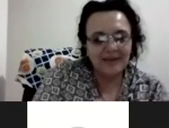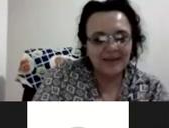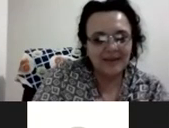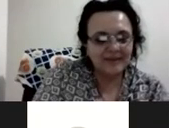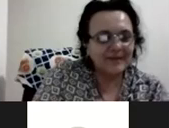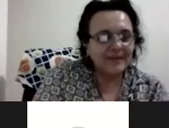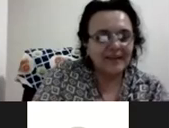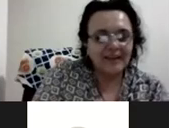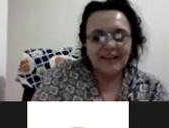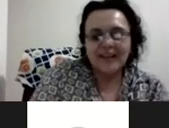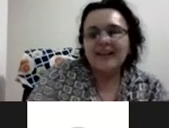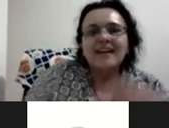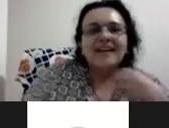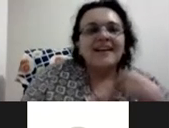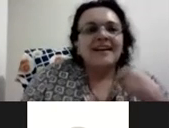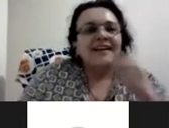se vaya el viejito.